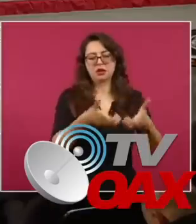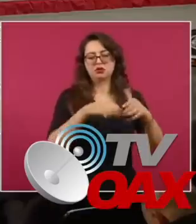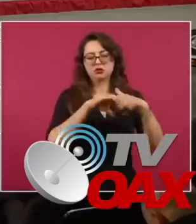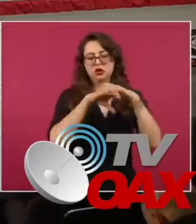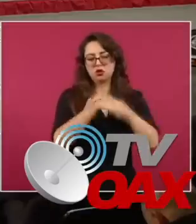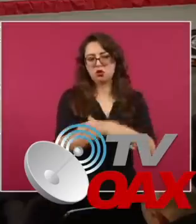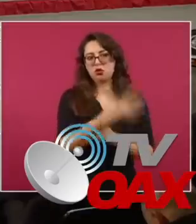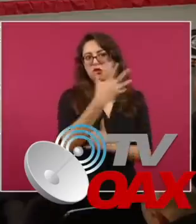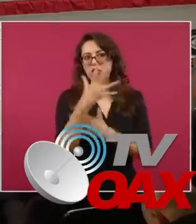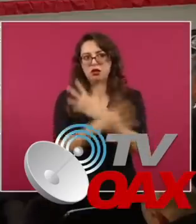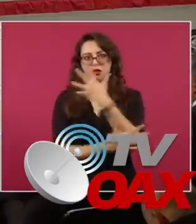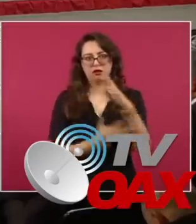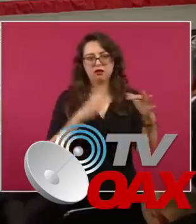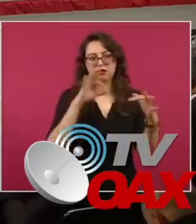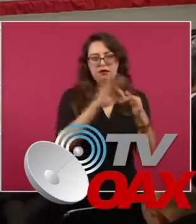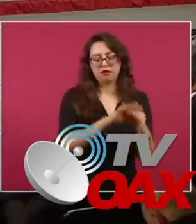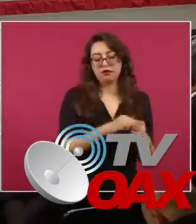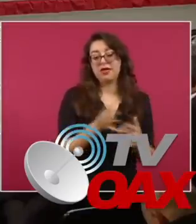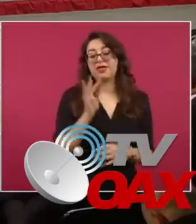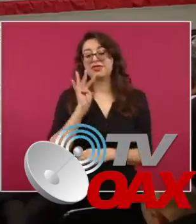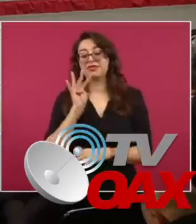información y protegido